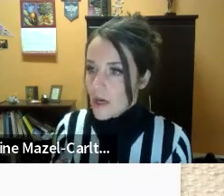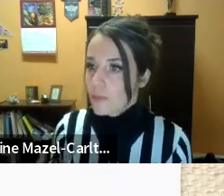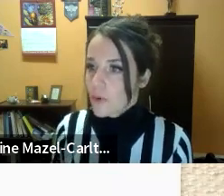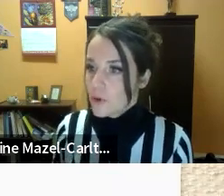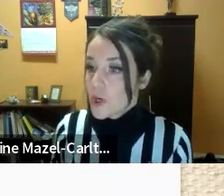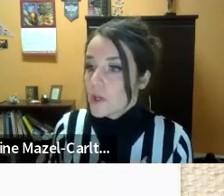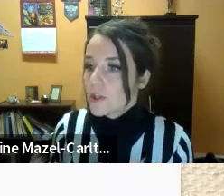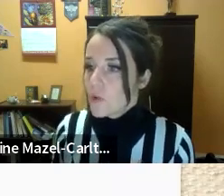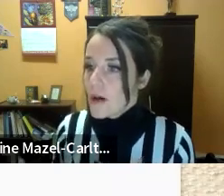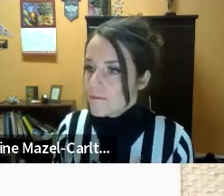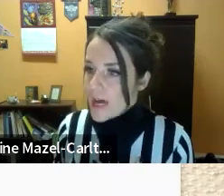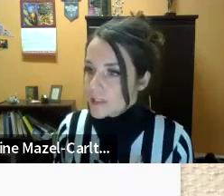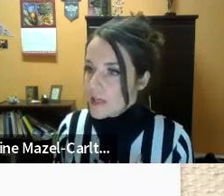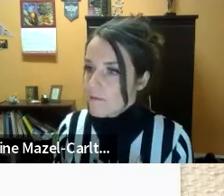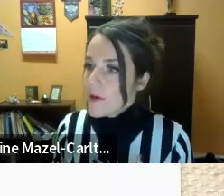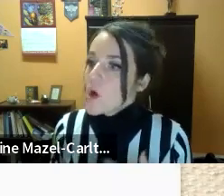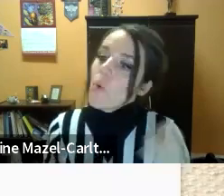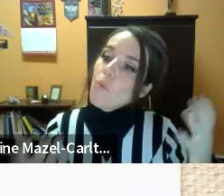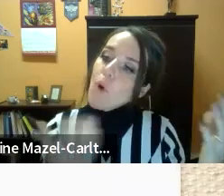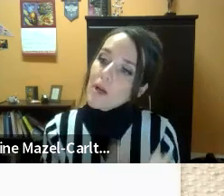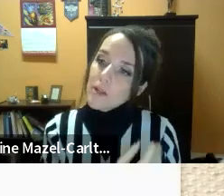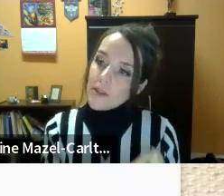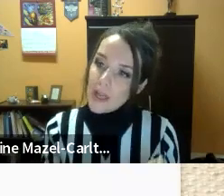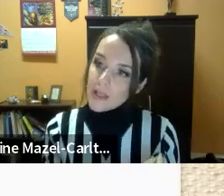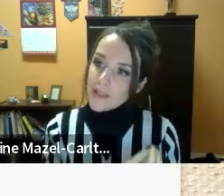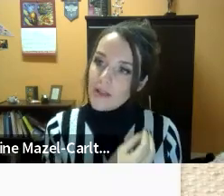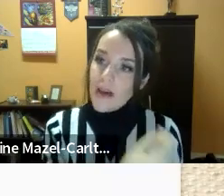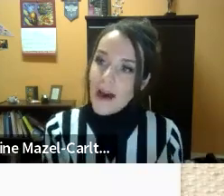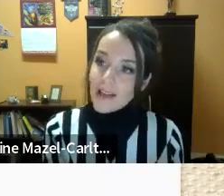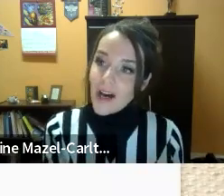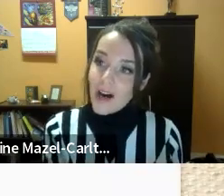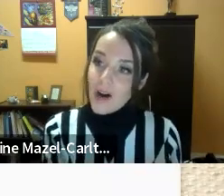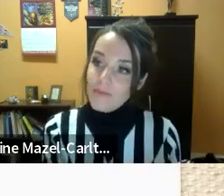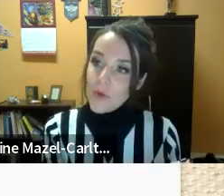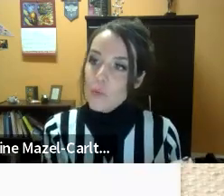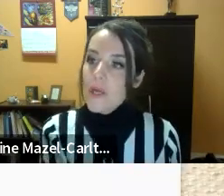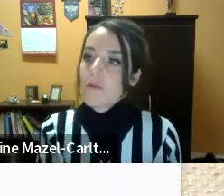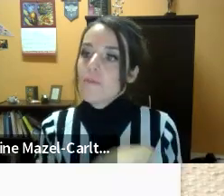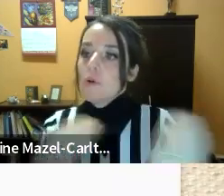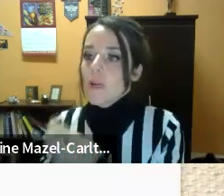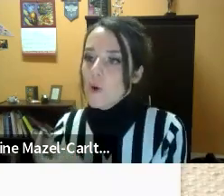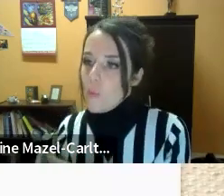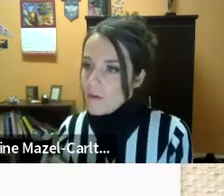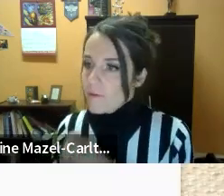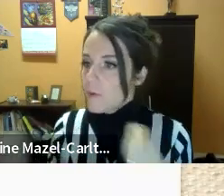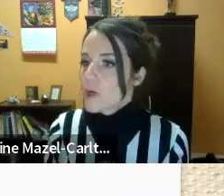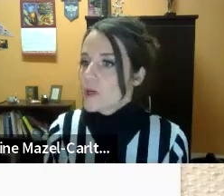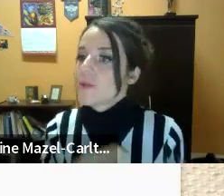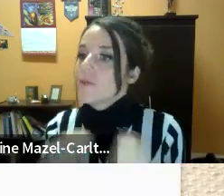articular qué hace esta manera muy efectiva. Una de las cosas,